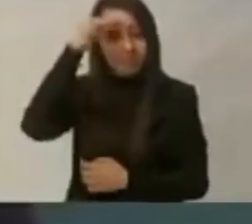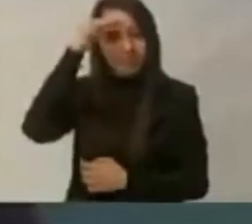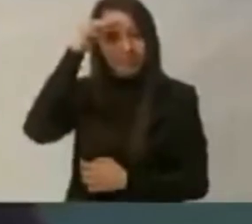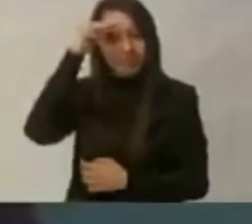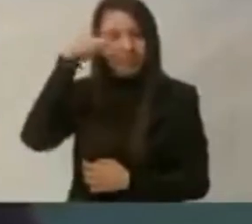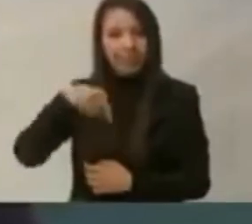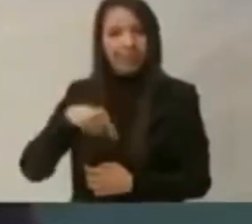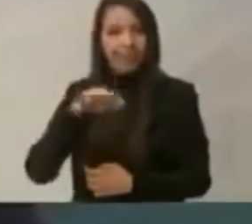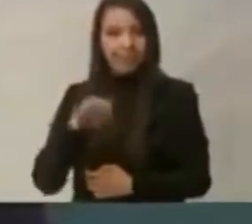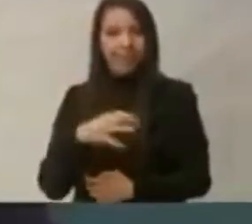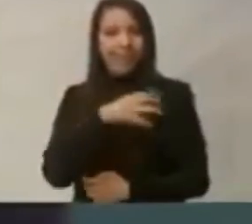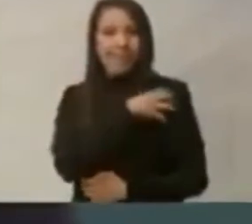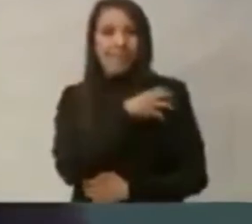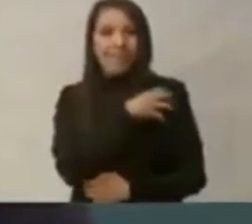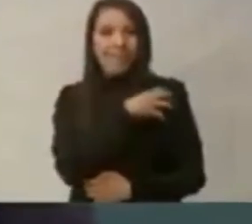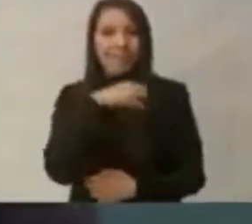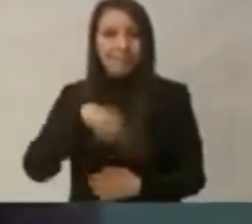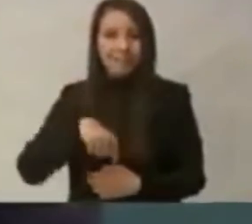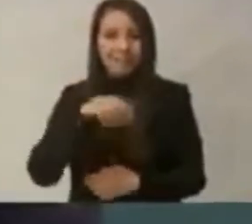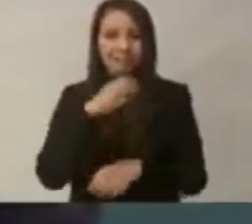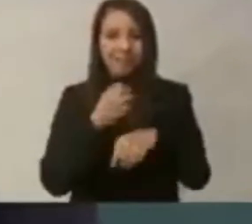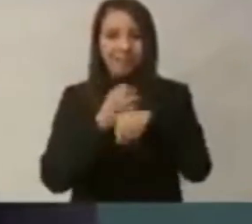la capital del estado,